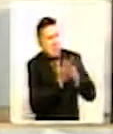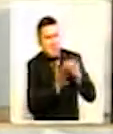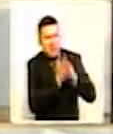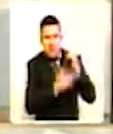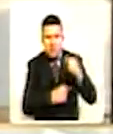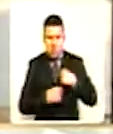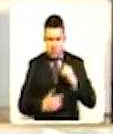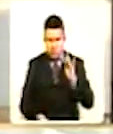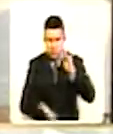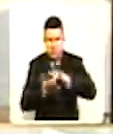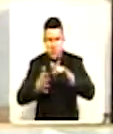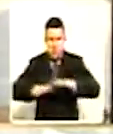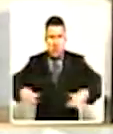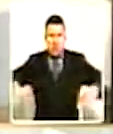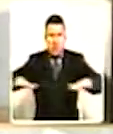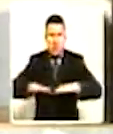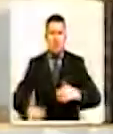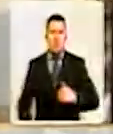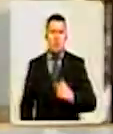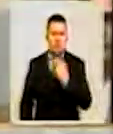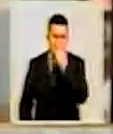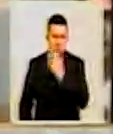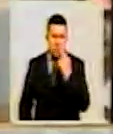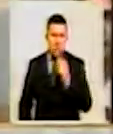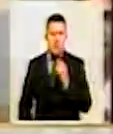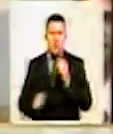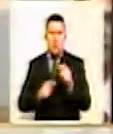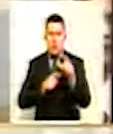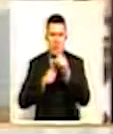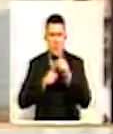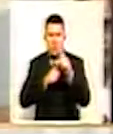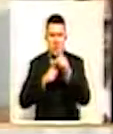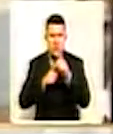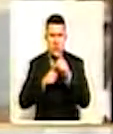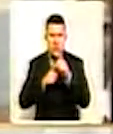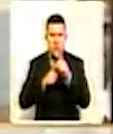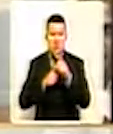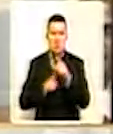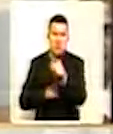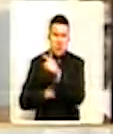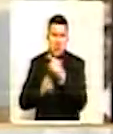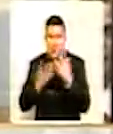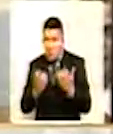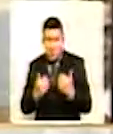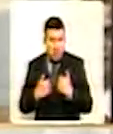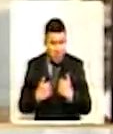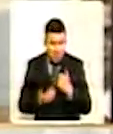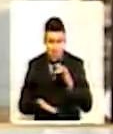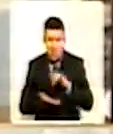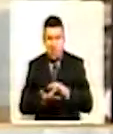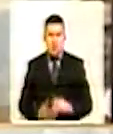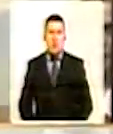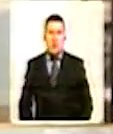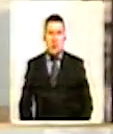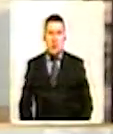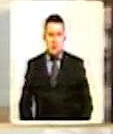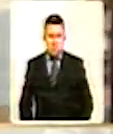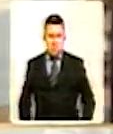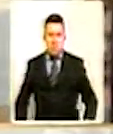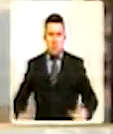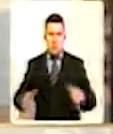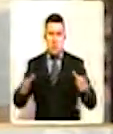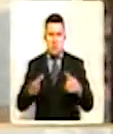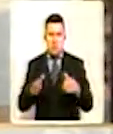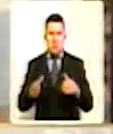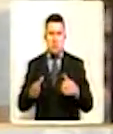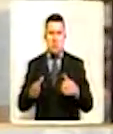aquí a este escenario ni a cumplir las funciones de Procurador General de la Nación, si ustedes así lo disponen, para